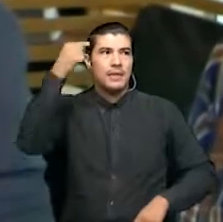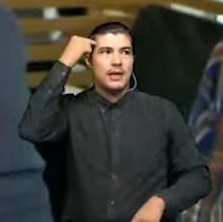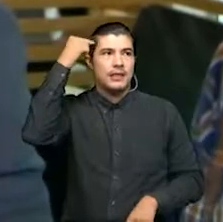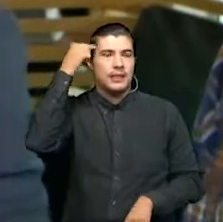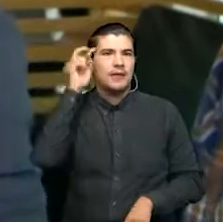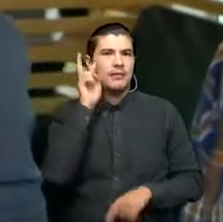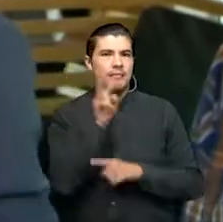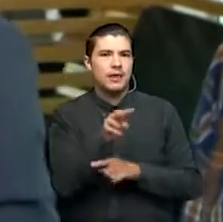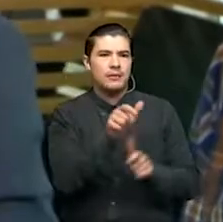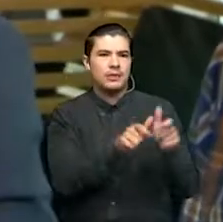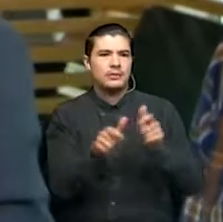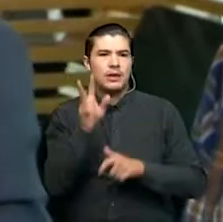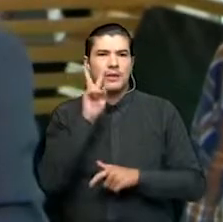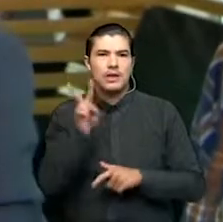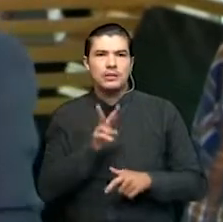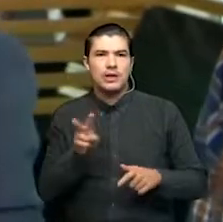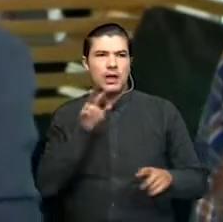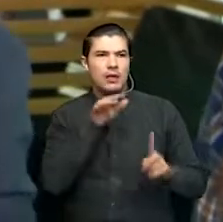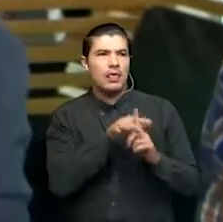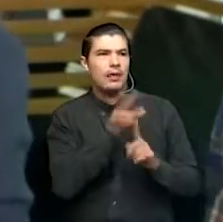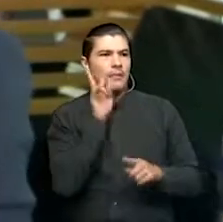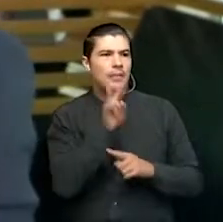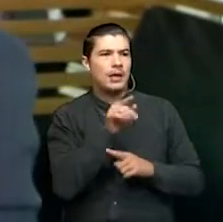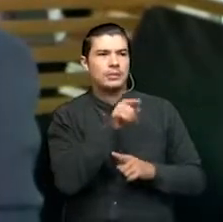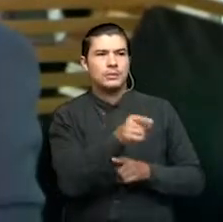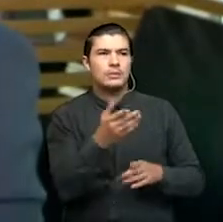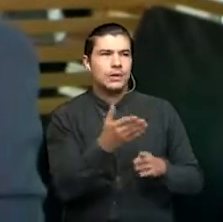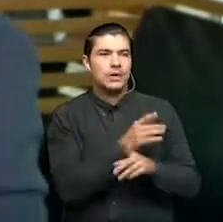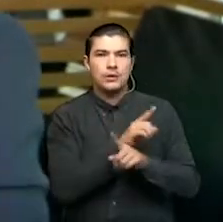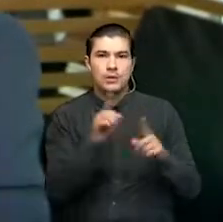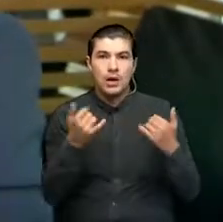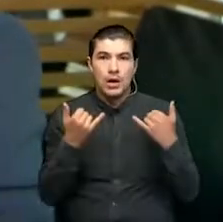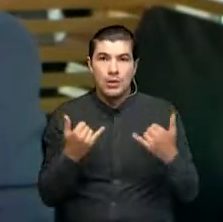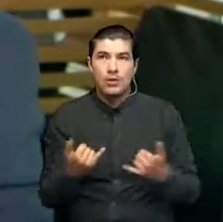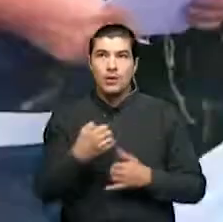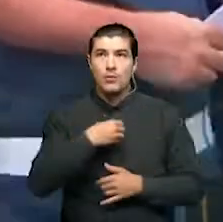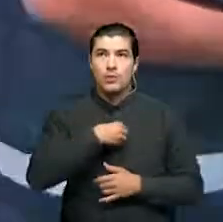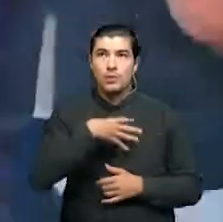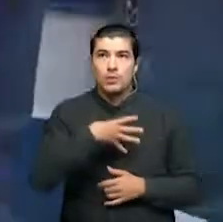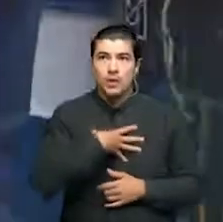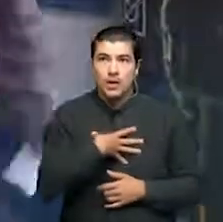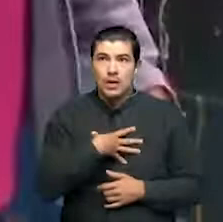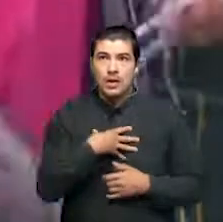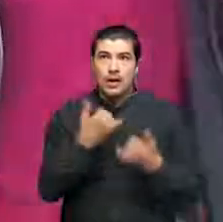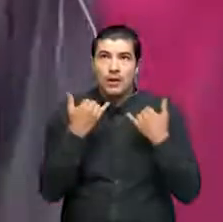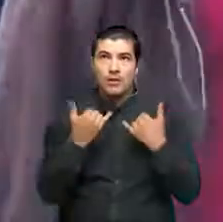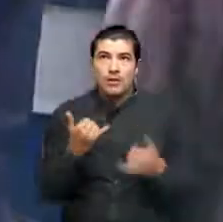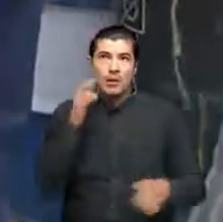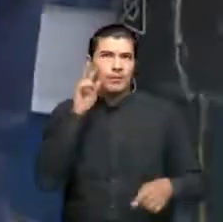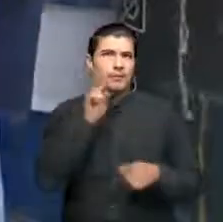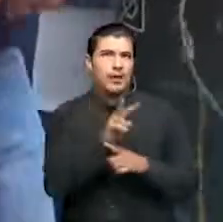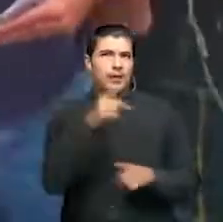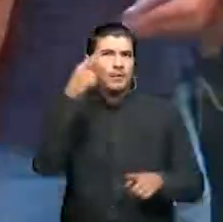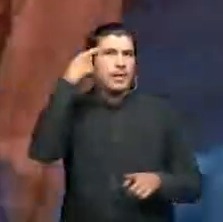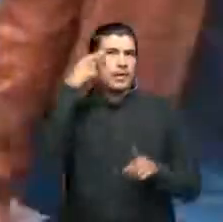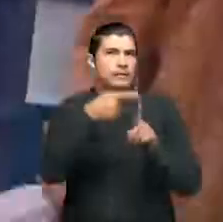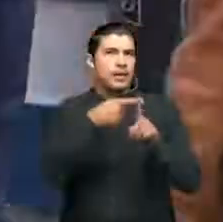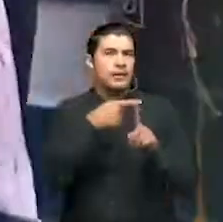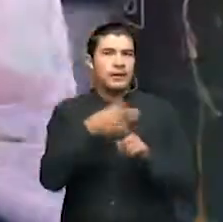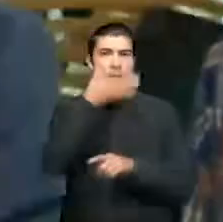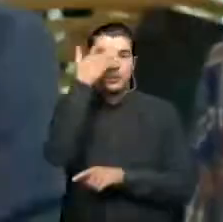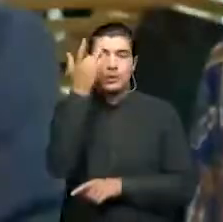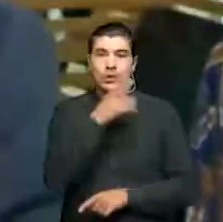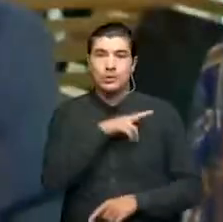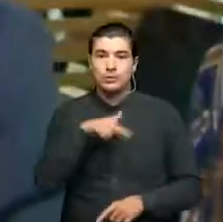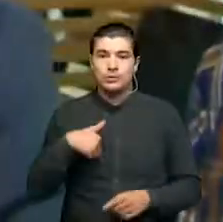la migración como un problema y no más bien como una oportunidad. Digamos una mirada optimista, porque